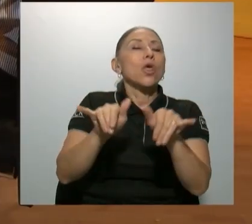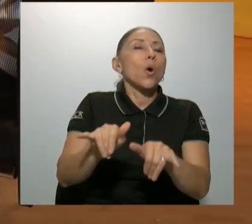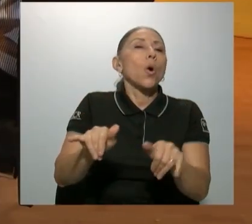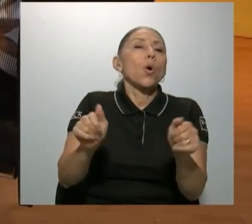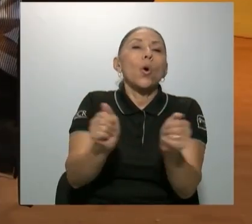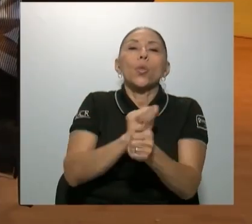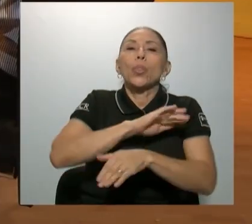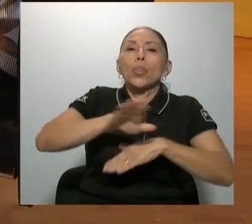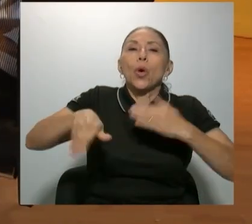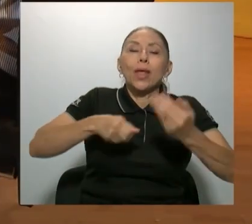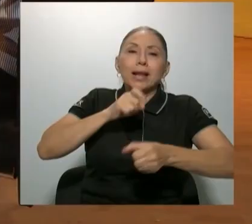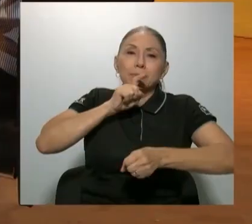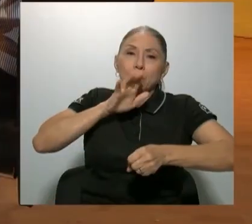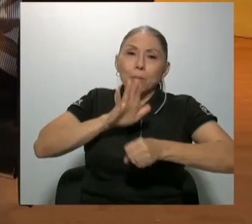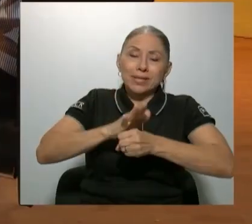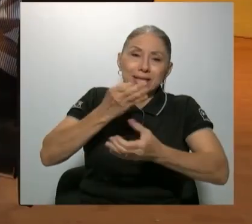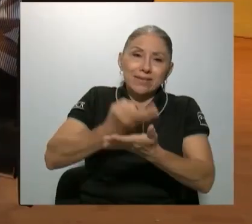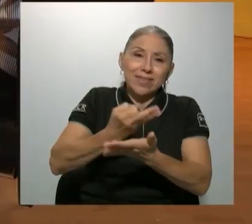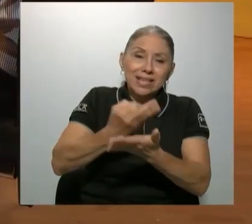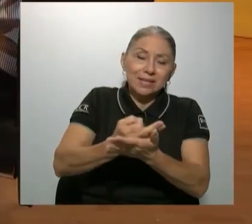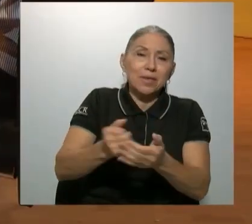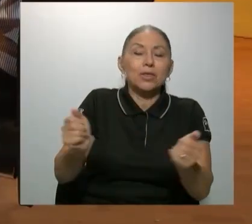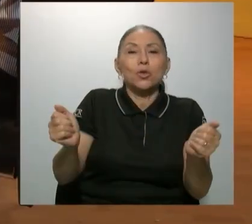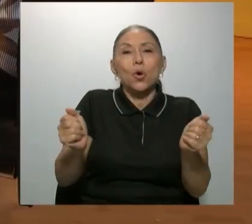y todos los arreglos